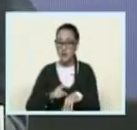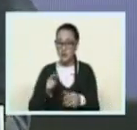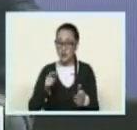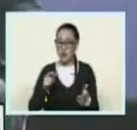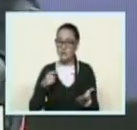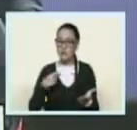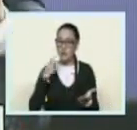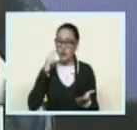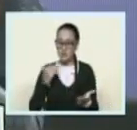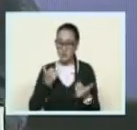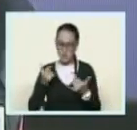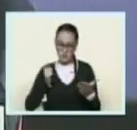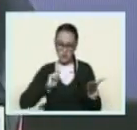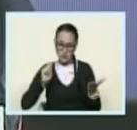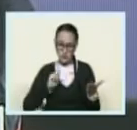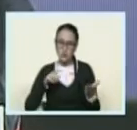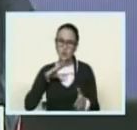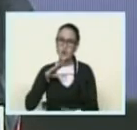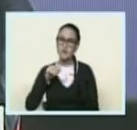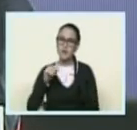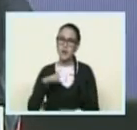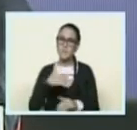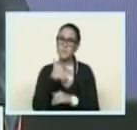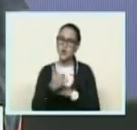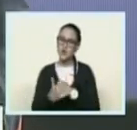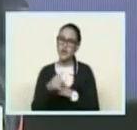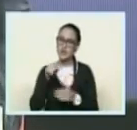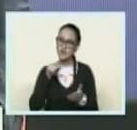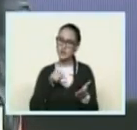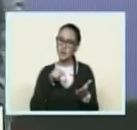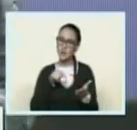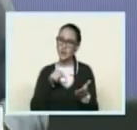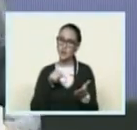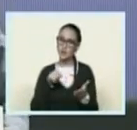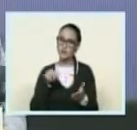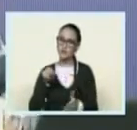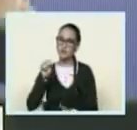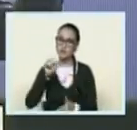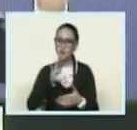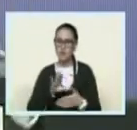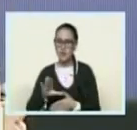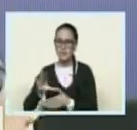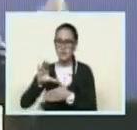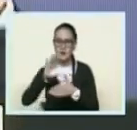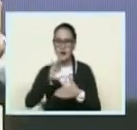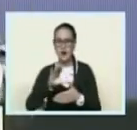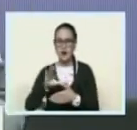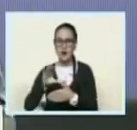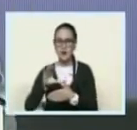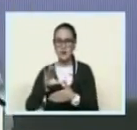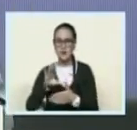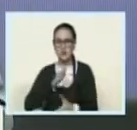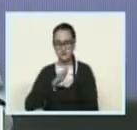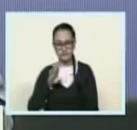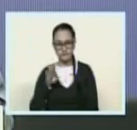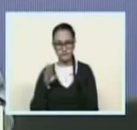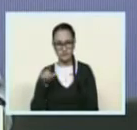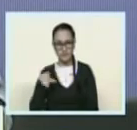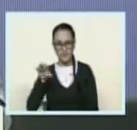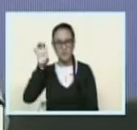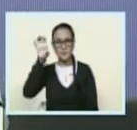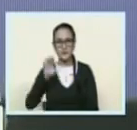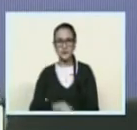carta donde habla por primera vez del proyecto suramericano, del proyecto gran americano de nuestra patria.